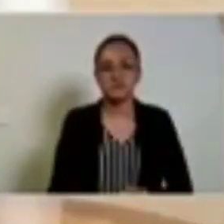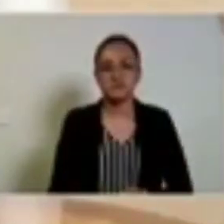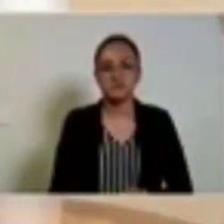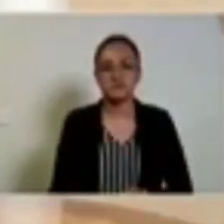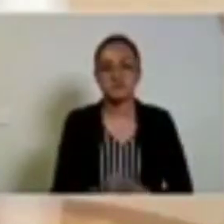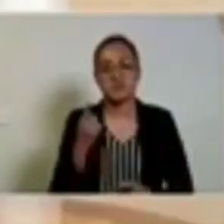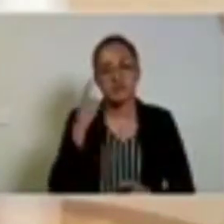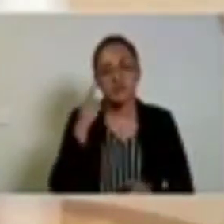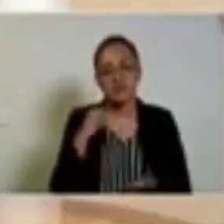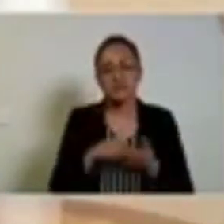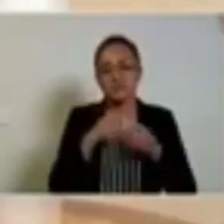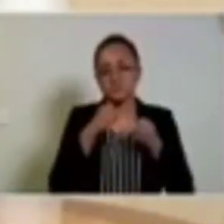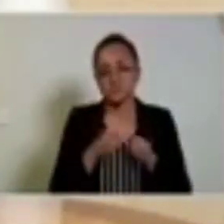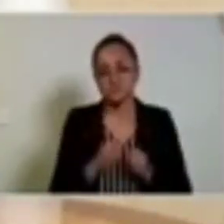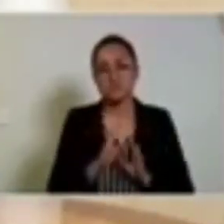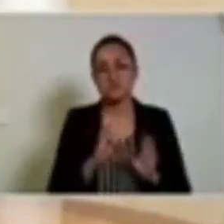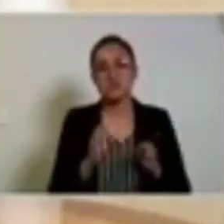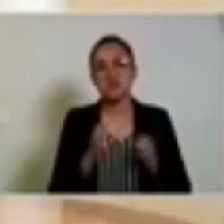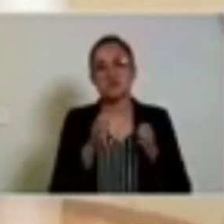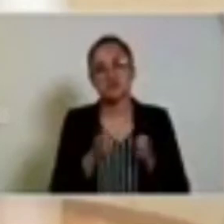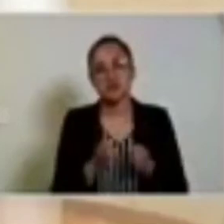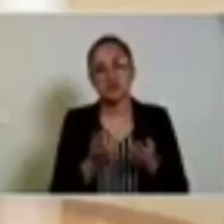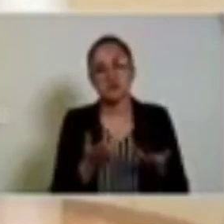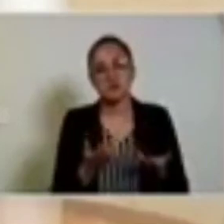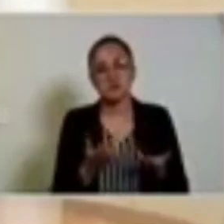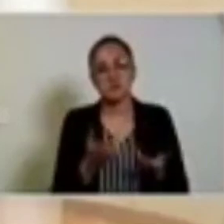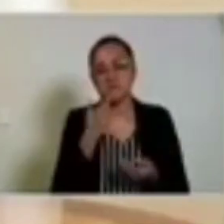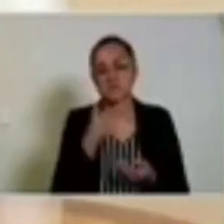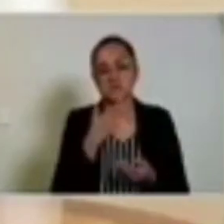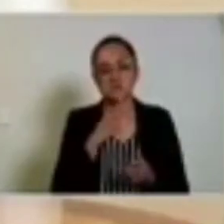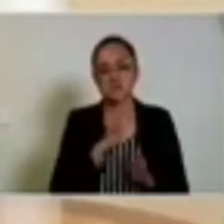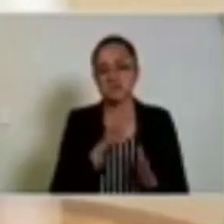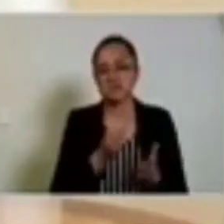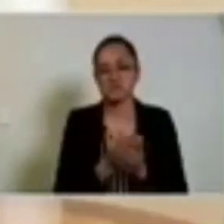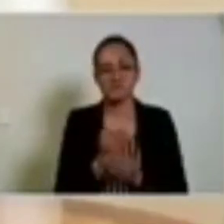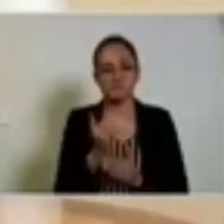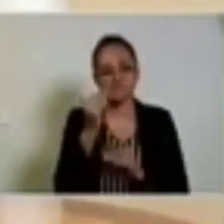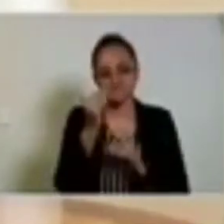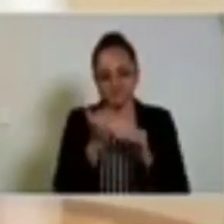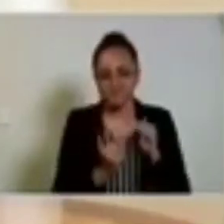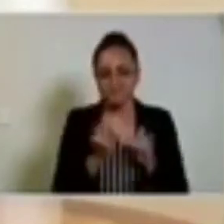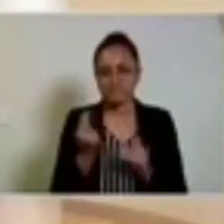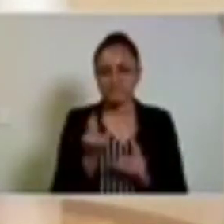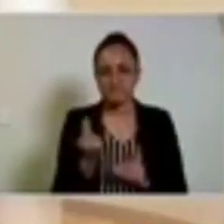Estamos seguros que pronto saldremos de este rojo,